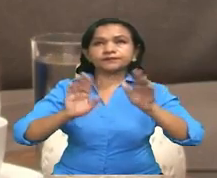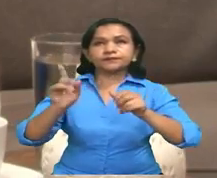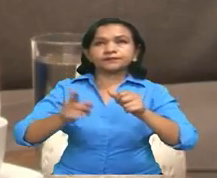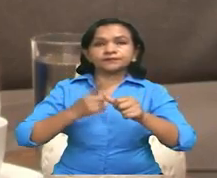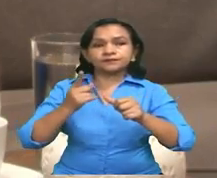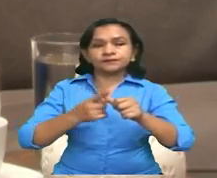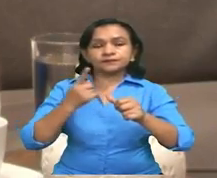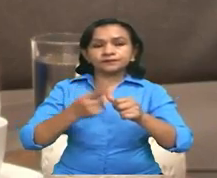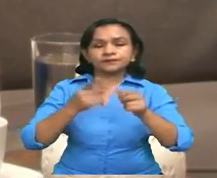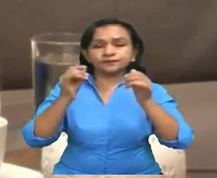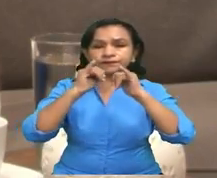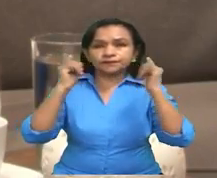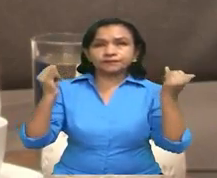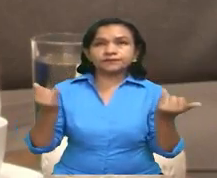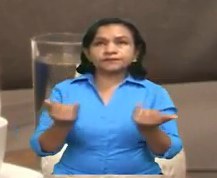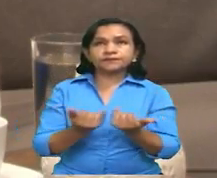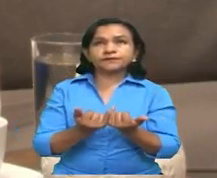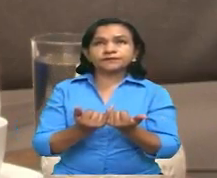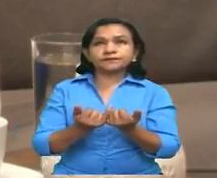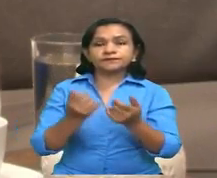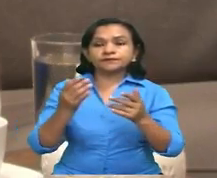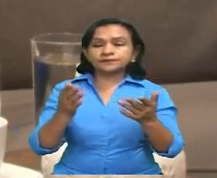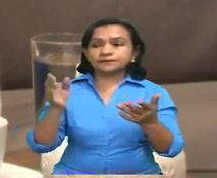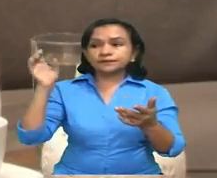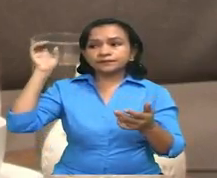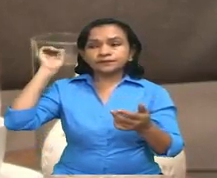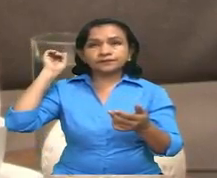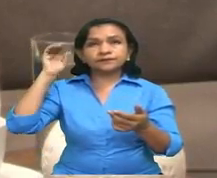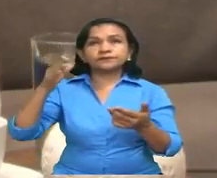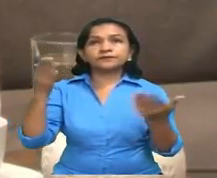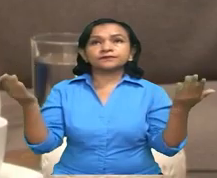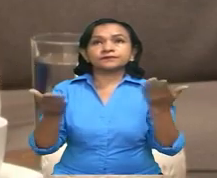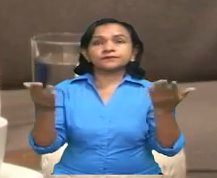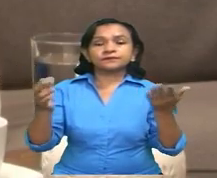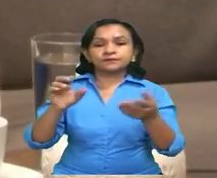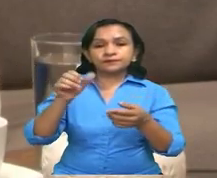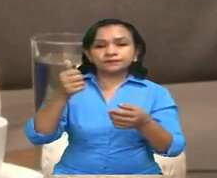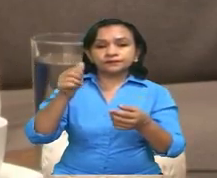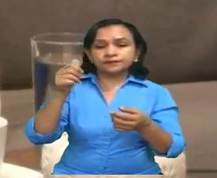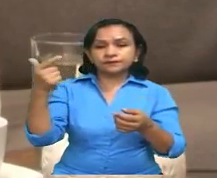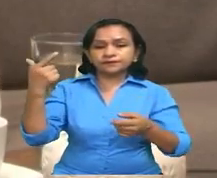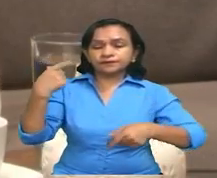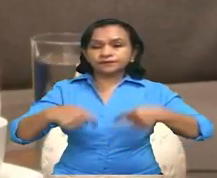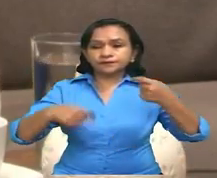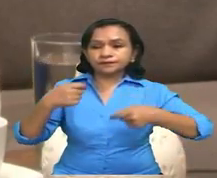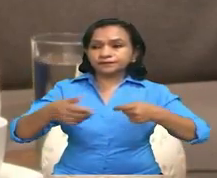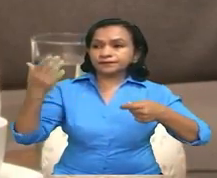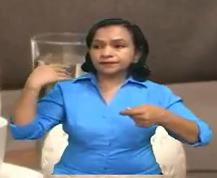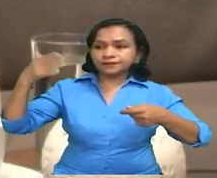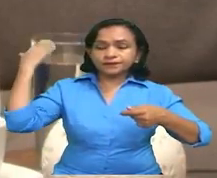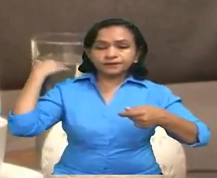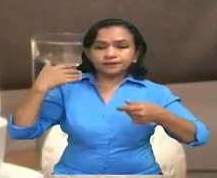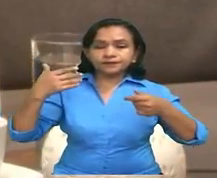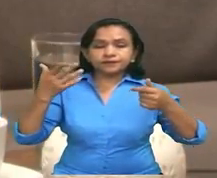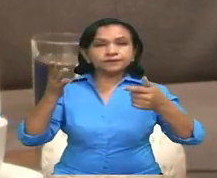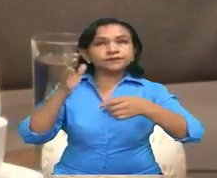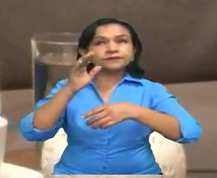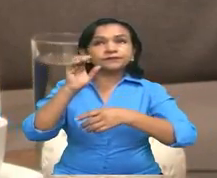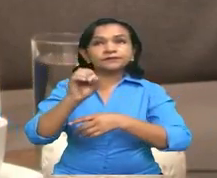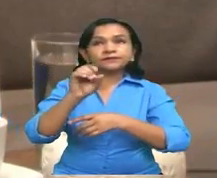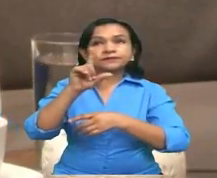tan importante para nuestro país. Buenos días, muchas gracias por tenernos aquí, realmente gracias por este espacio que nos permite